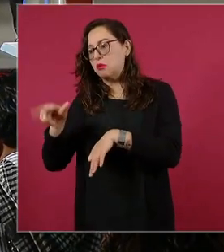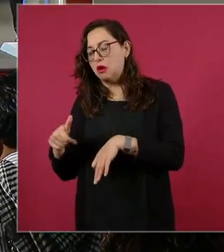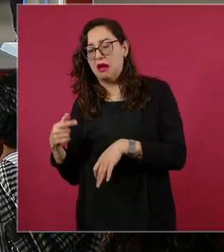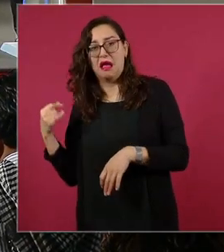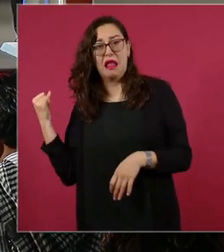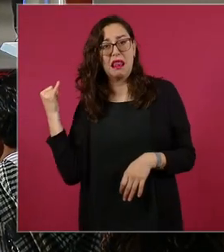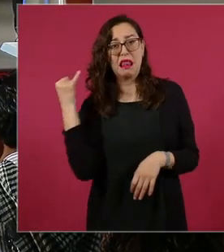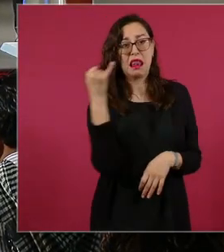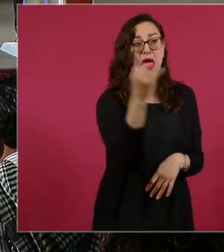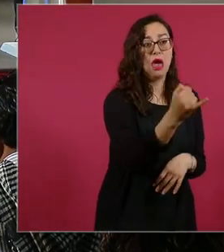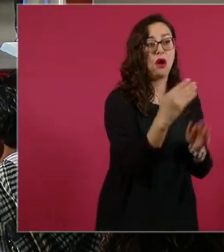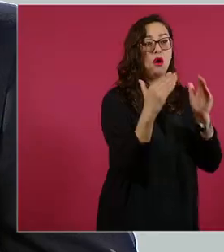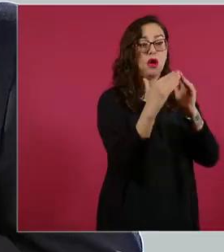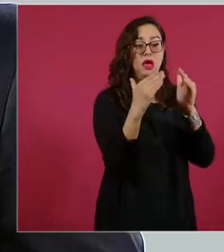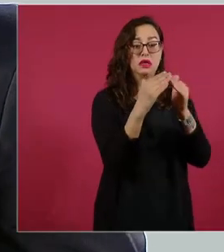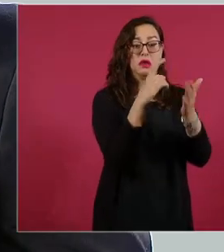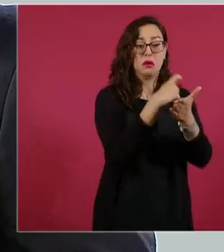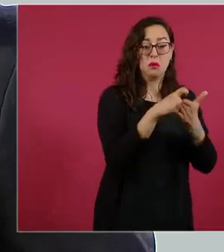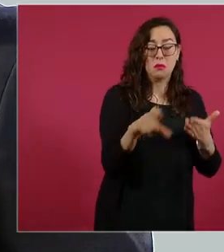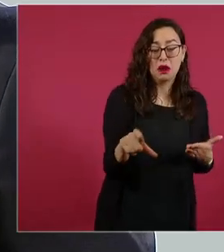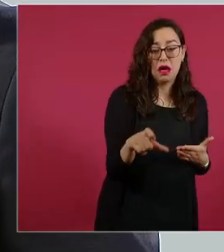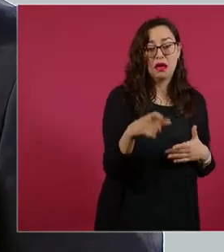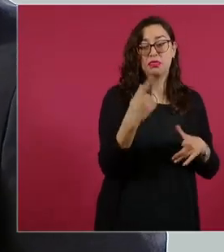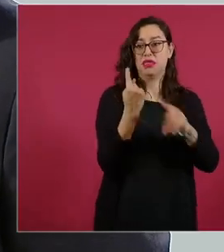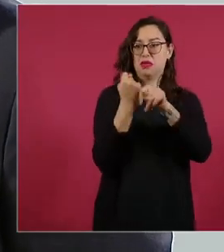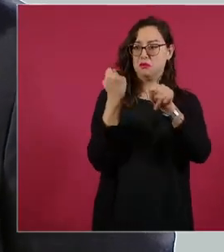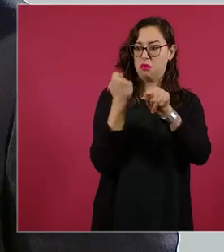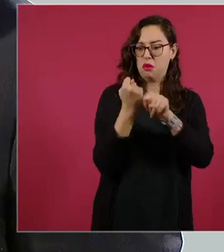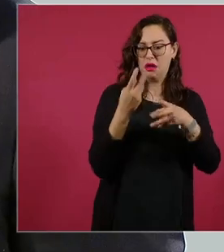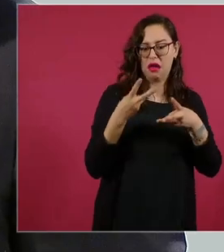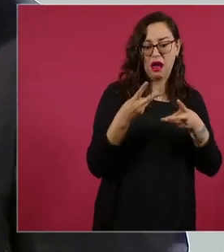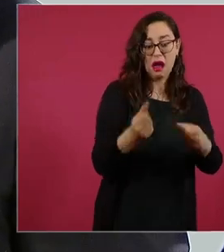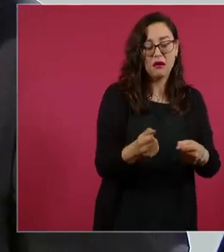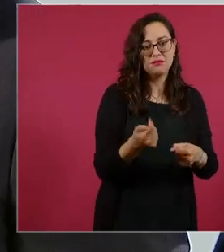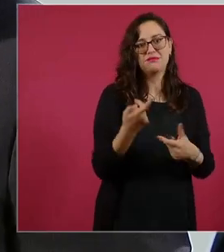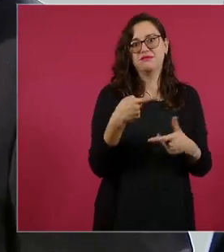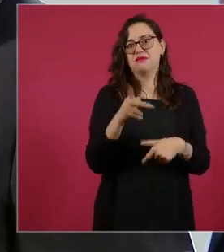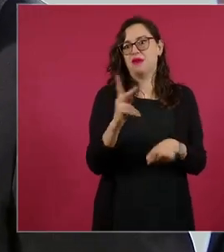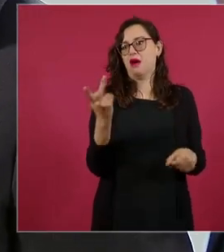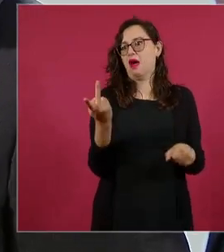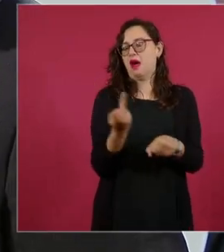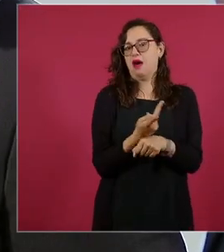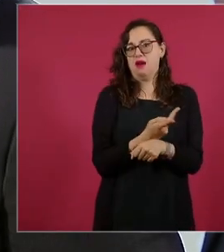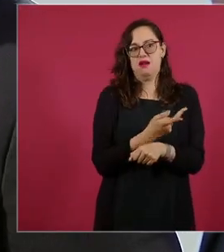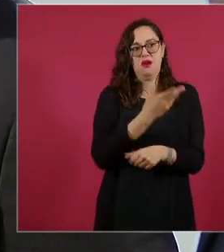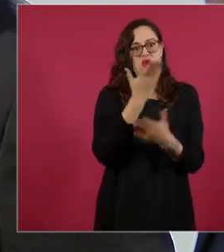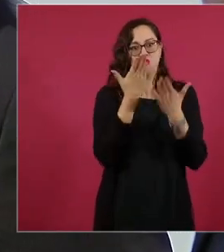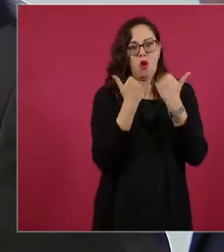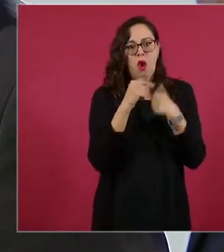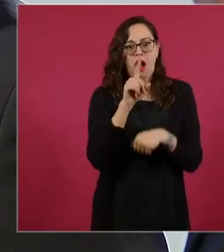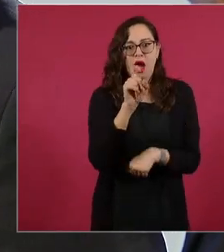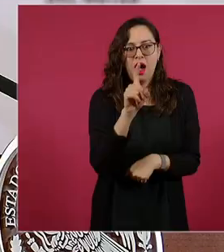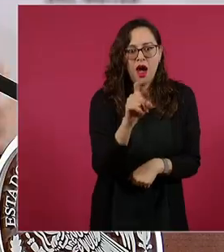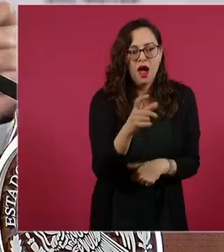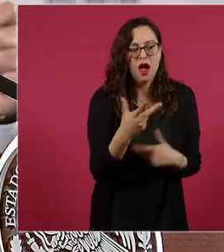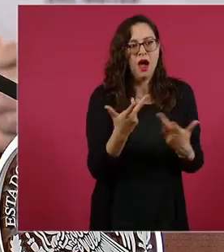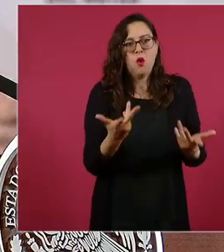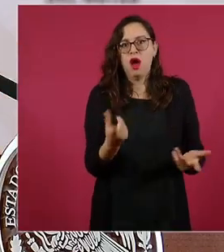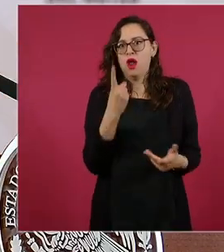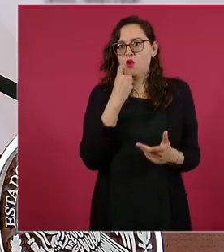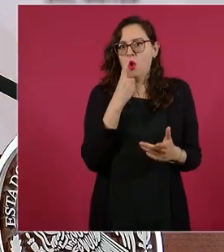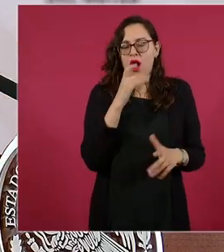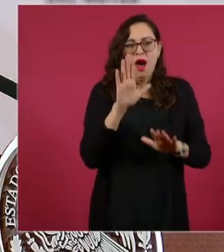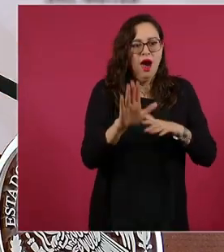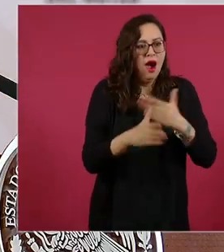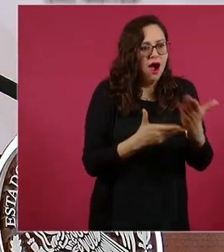hipoteca. Y por eso se pusieron reglas claras para analizar cada crédito que se otorga. Se analiza,